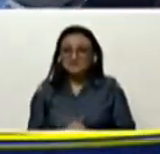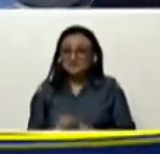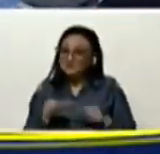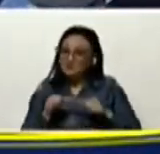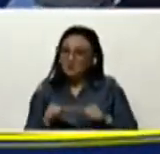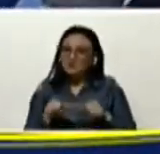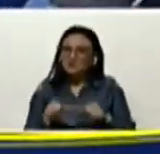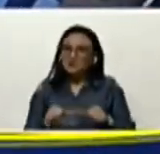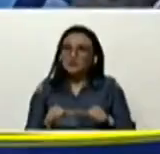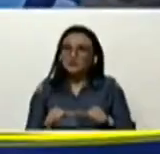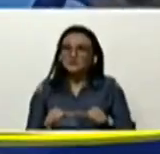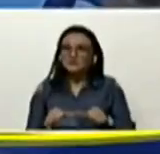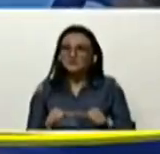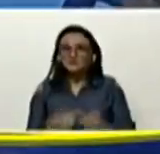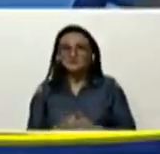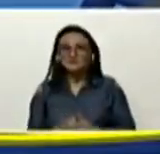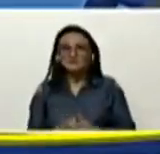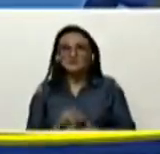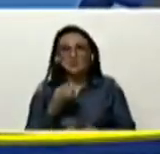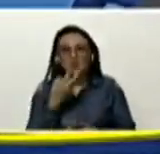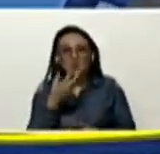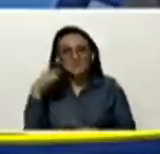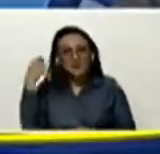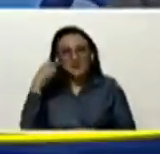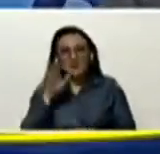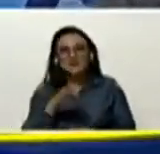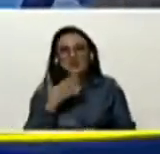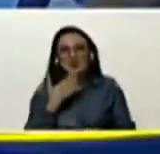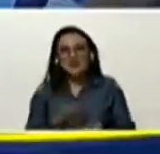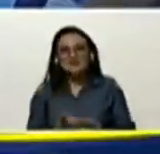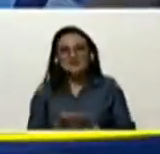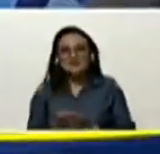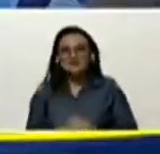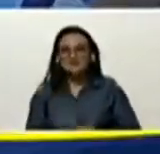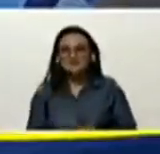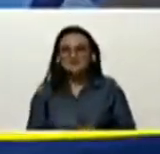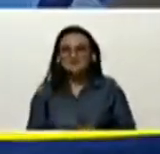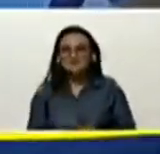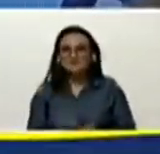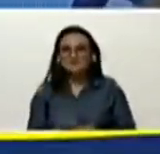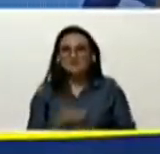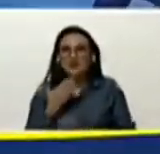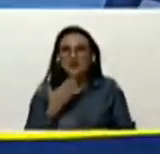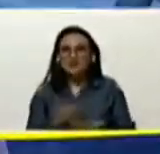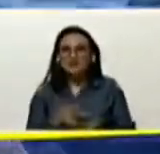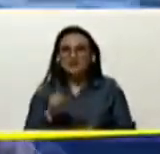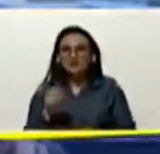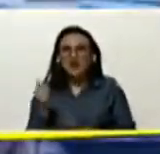continuará, como dicen las buenas películas, güey. Gracias, Pepe. Dale las gracias a Anita